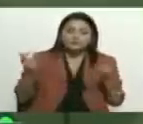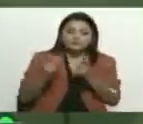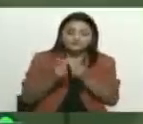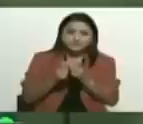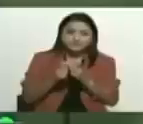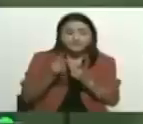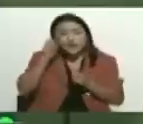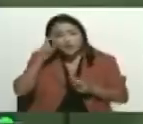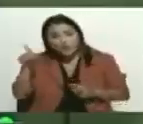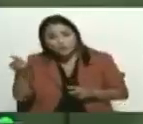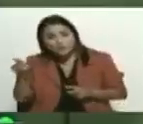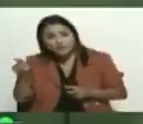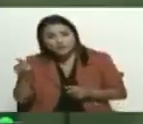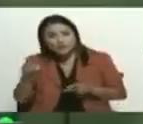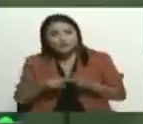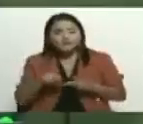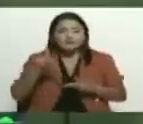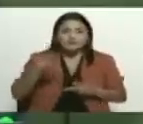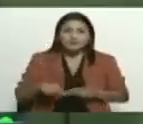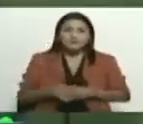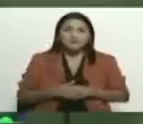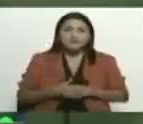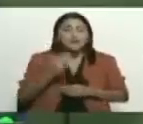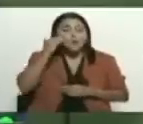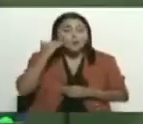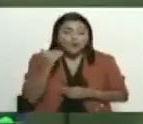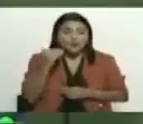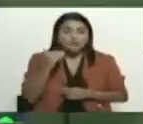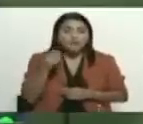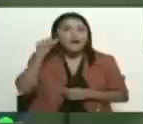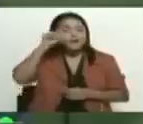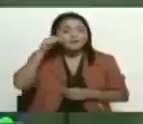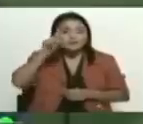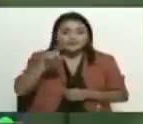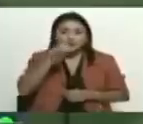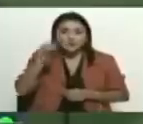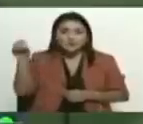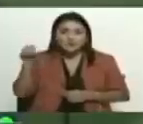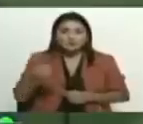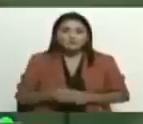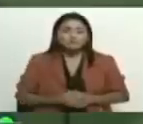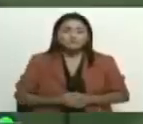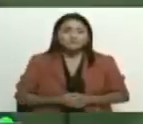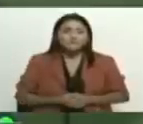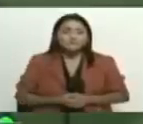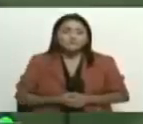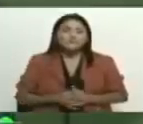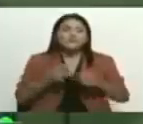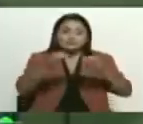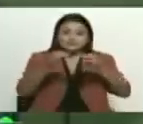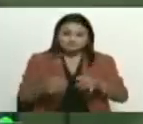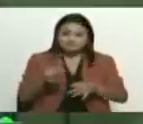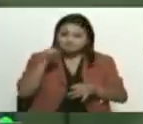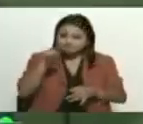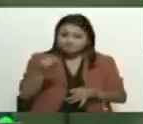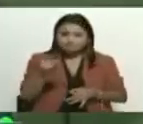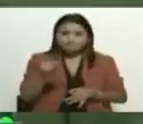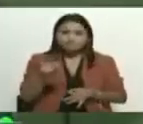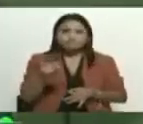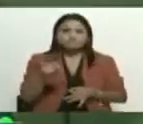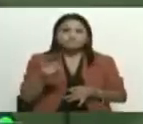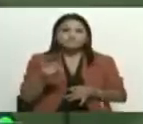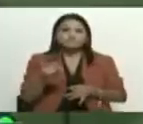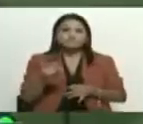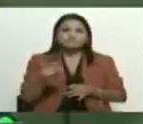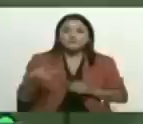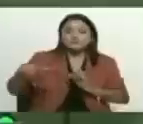Europa Oriental, sino también en la península coreana y en el Asia Occidental. Seguro de que ello permitirá generar un